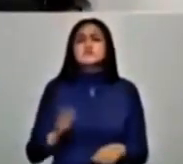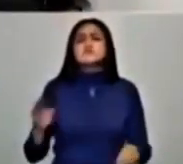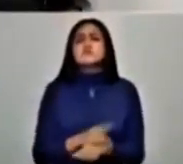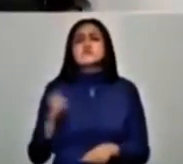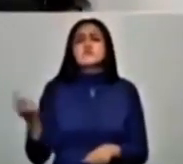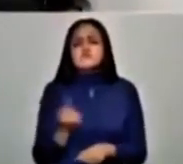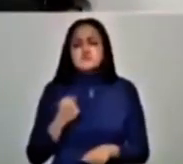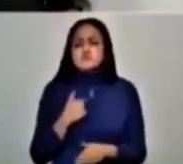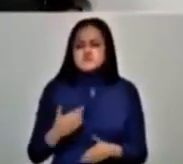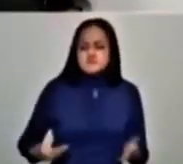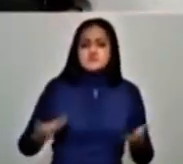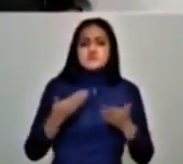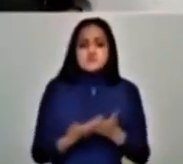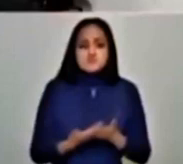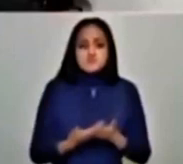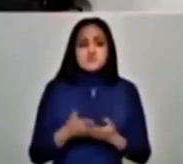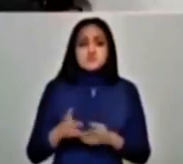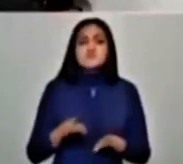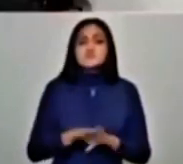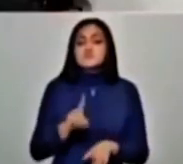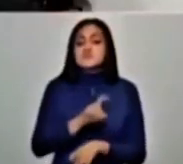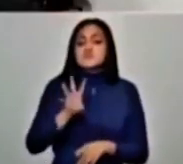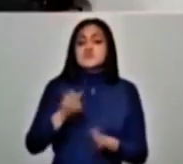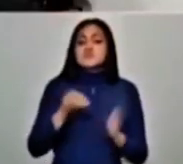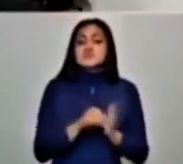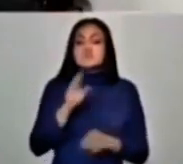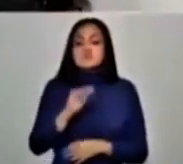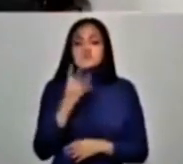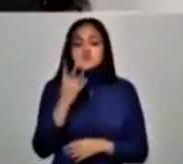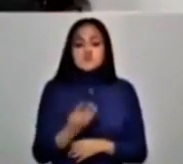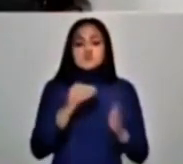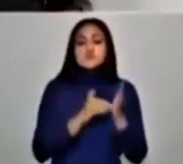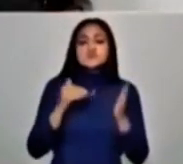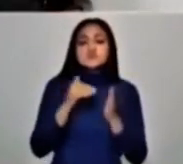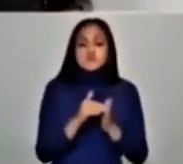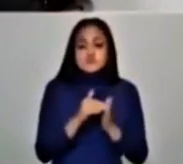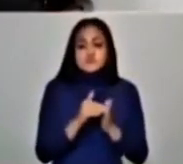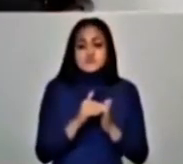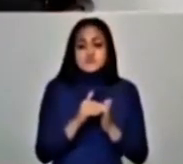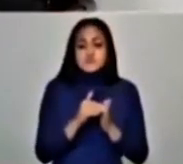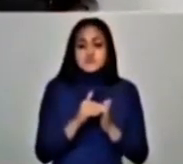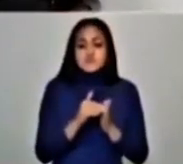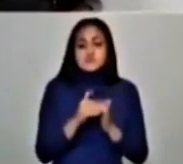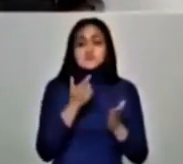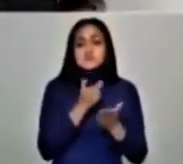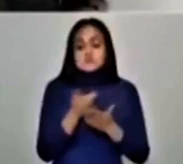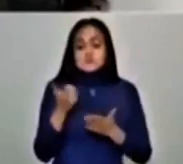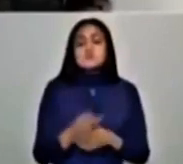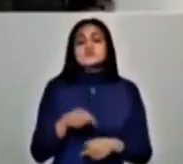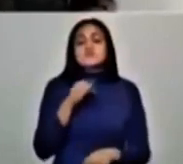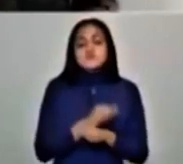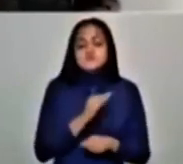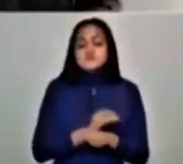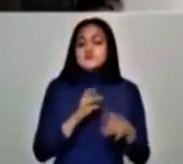estamos presentando es del orden de 104 mil 94 millones de pesos. Y aquí hay que destacar que